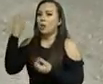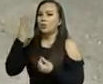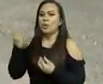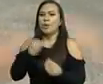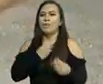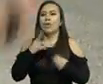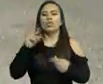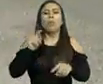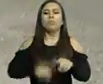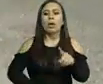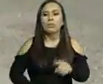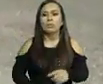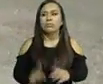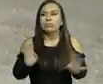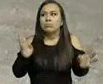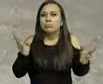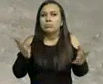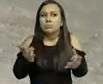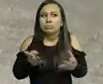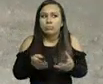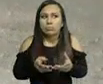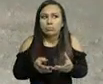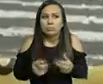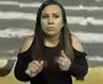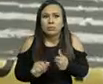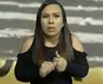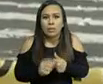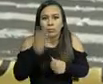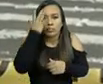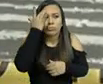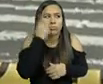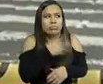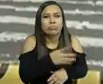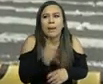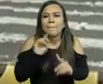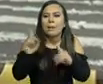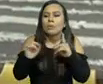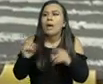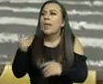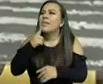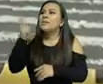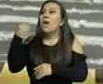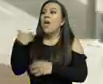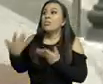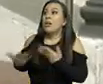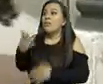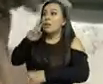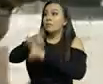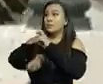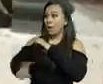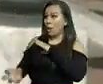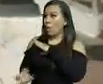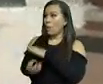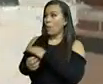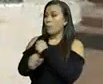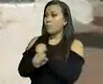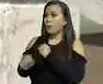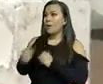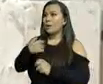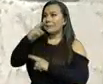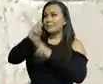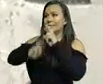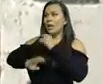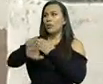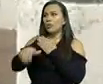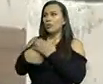porque está acordonado que no sabe muy bien lo que está sucediendo aquí y cercaron toda la zona y personal del grupo de intervención y rescate inspección o cada